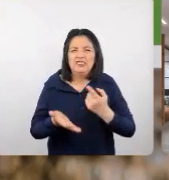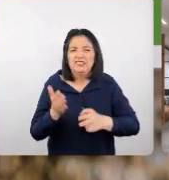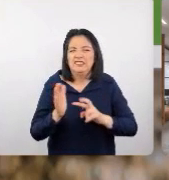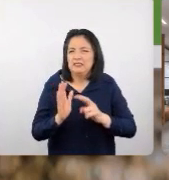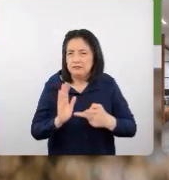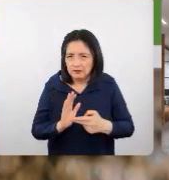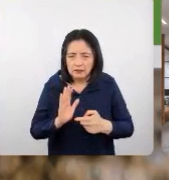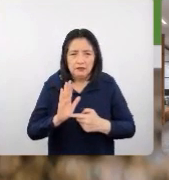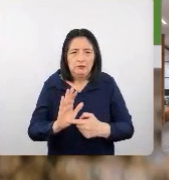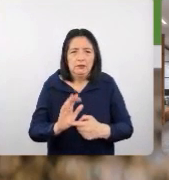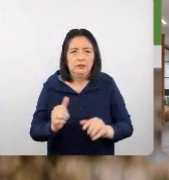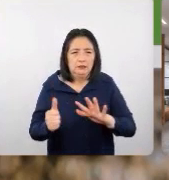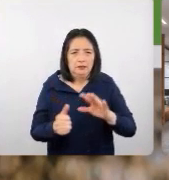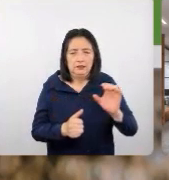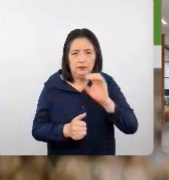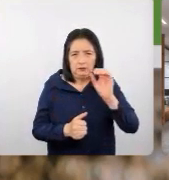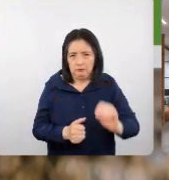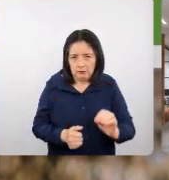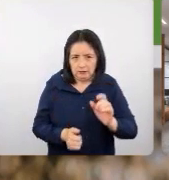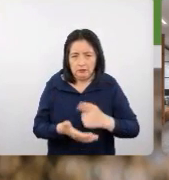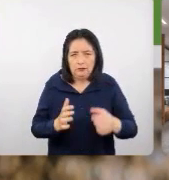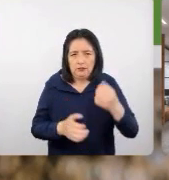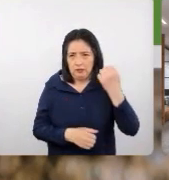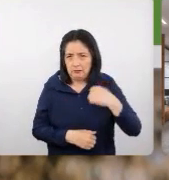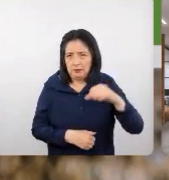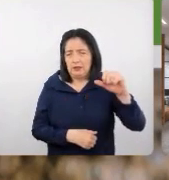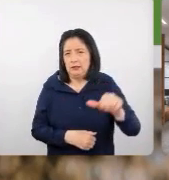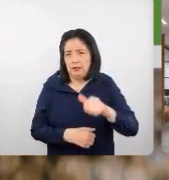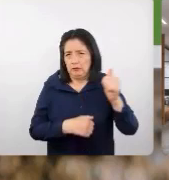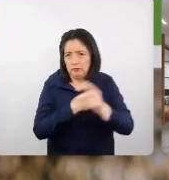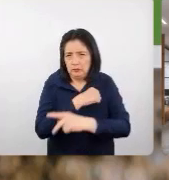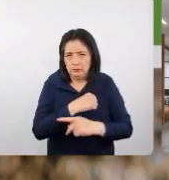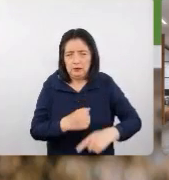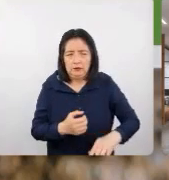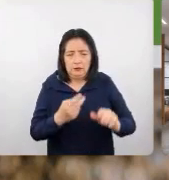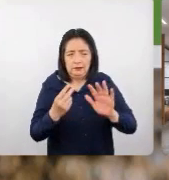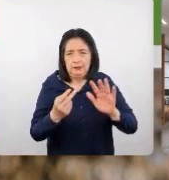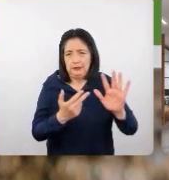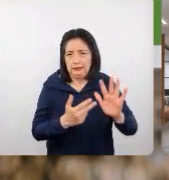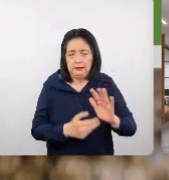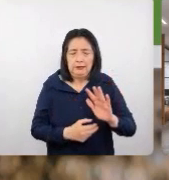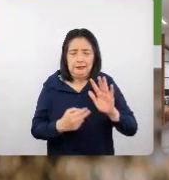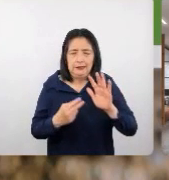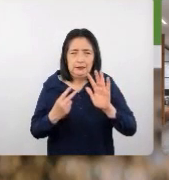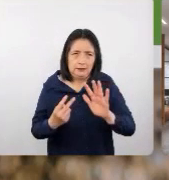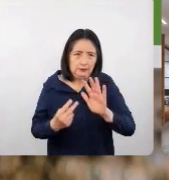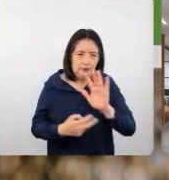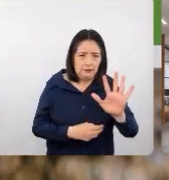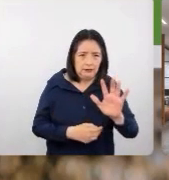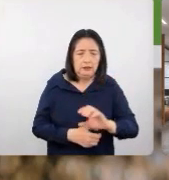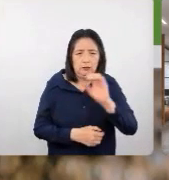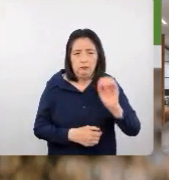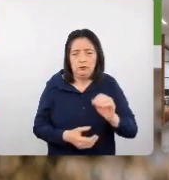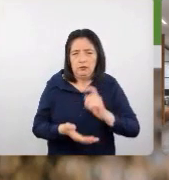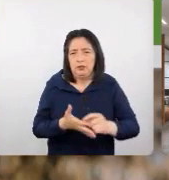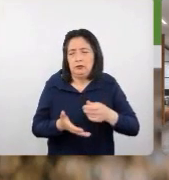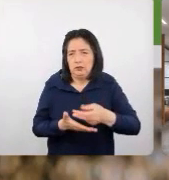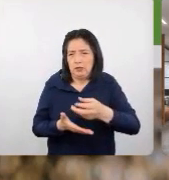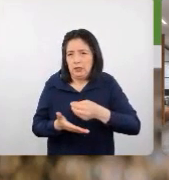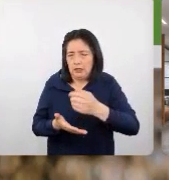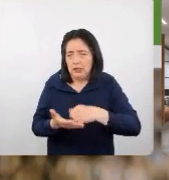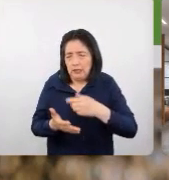el 60% de los viajes hacia el exterior y el 75% del gasto total en la región de Medio Oriente. El